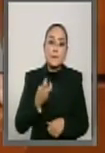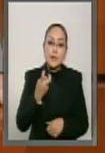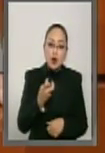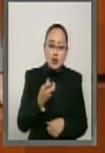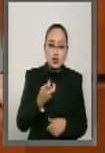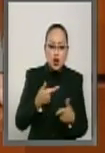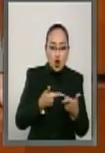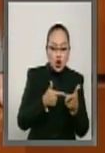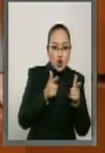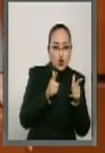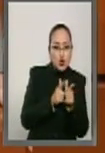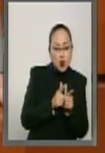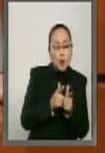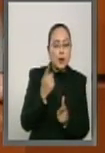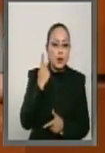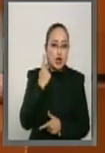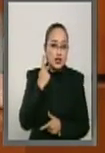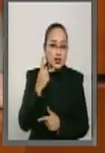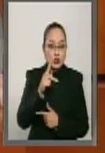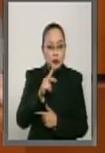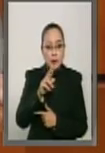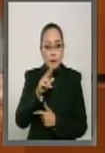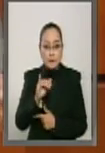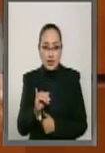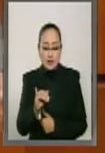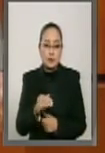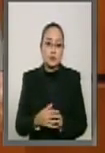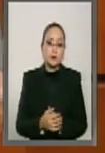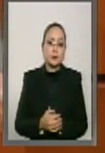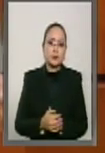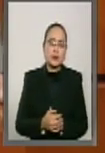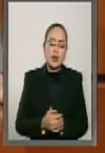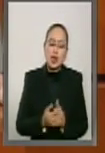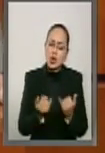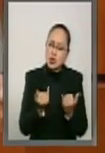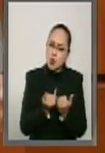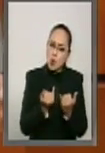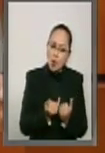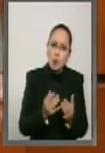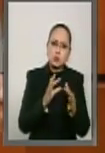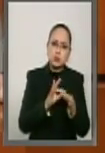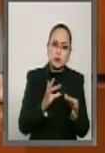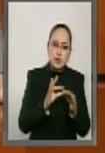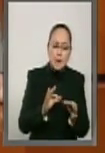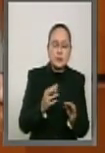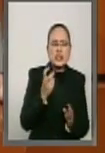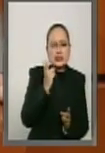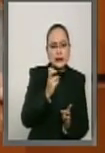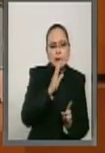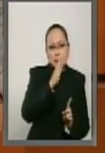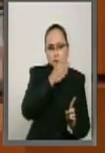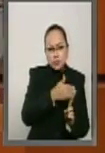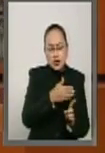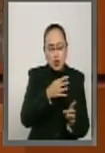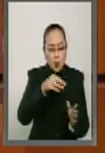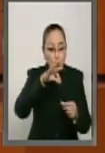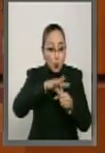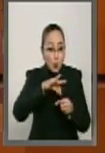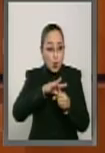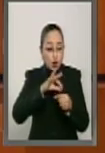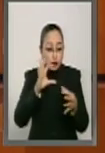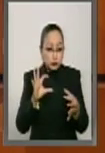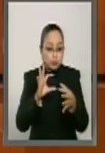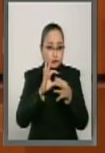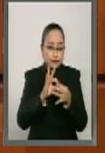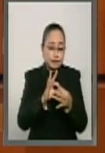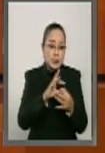el grupo parlamentario del PRI, reiteramos el sentido positivo de nuestro voto y